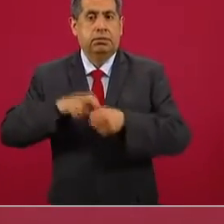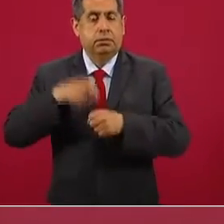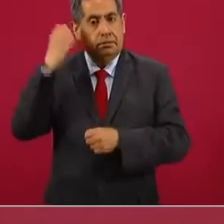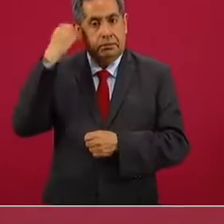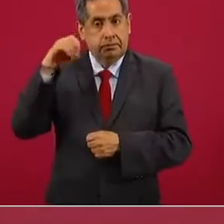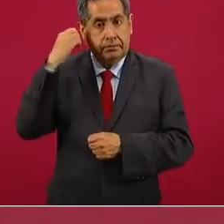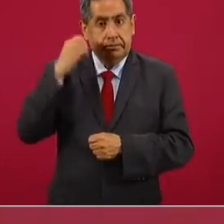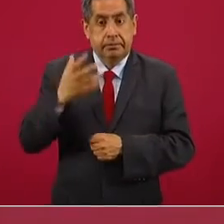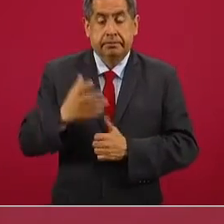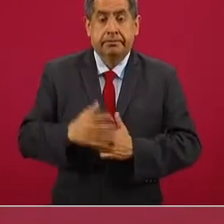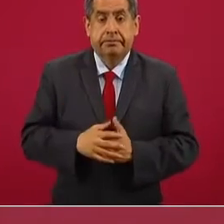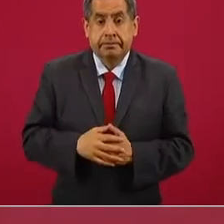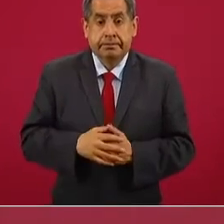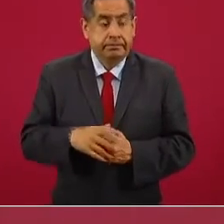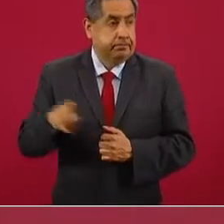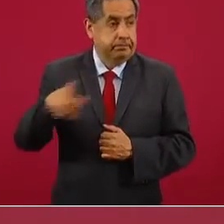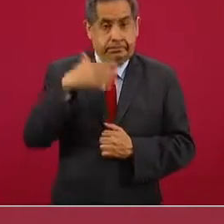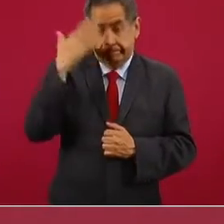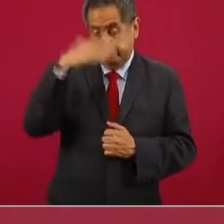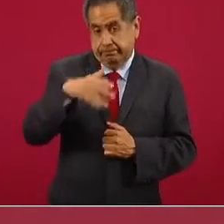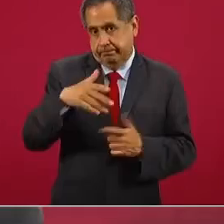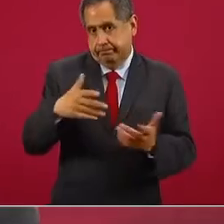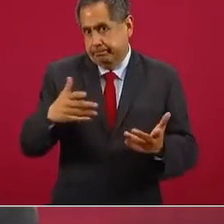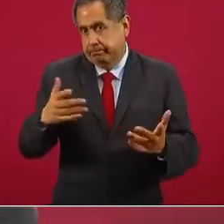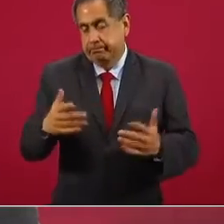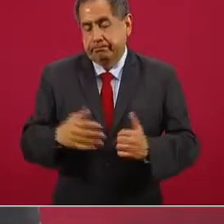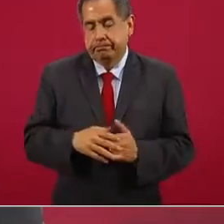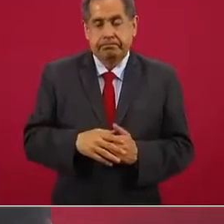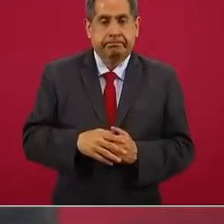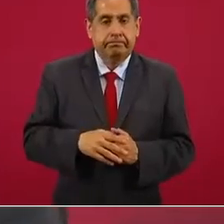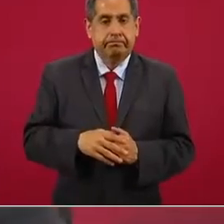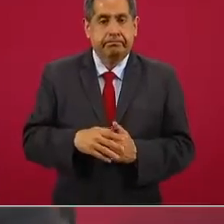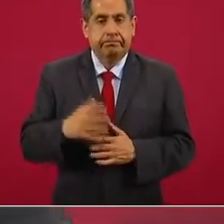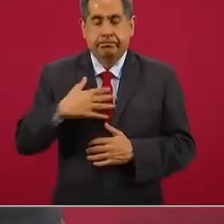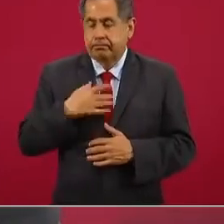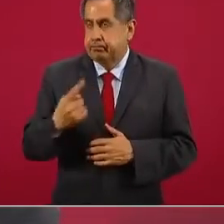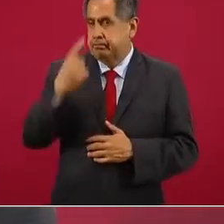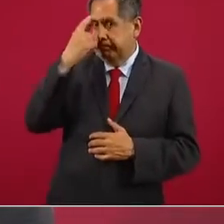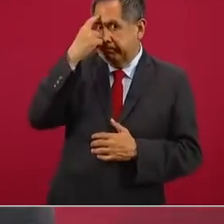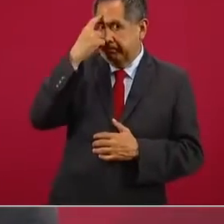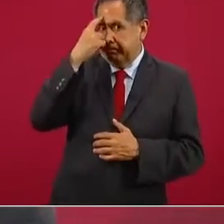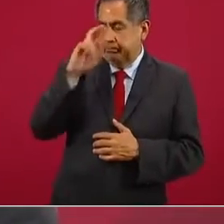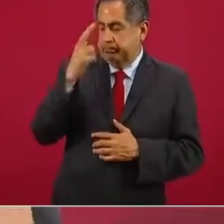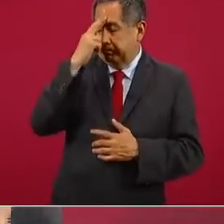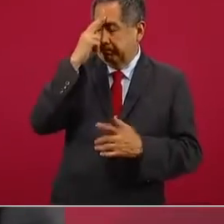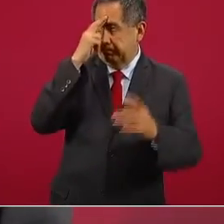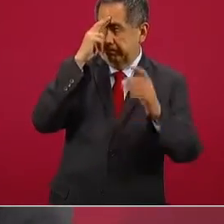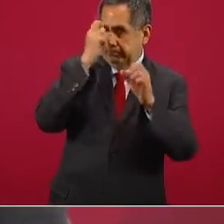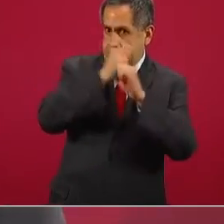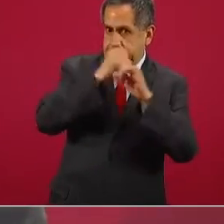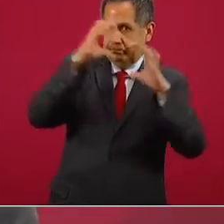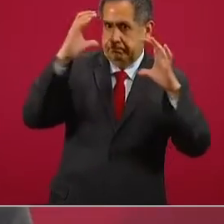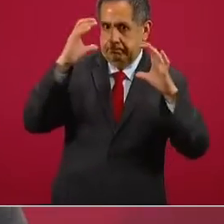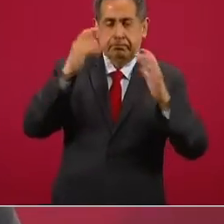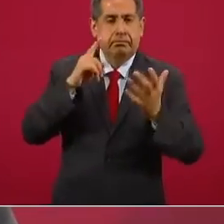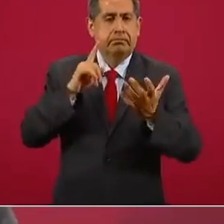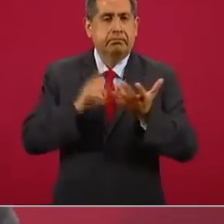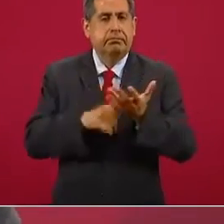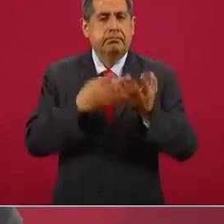Oaxaca. Y como podrán imaginar, pues a mi mente vinieron muchas imágenes. Vinieron las imágenes de